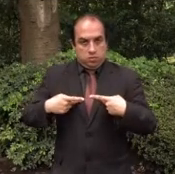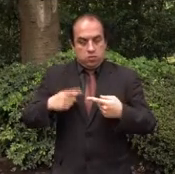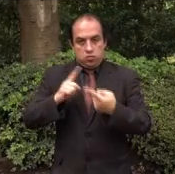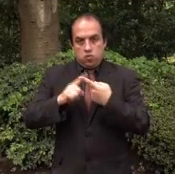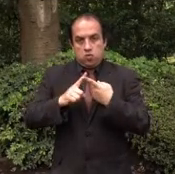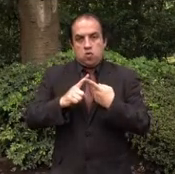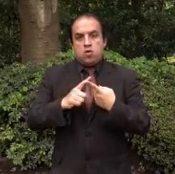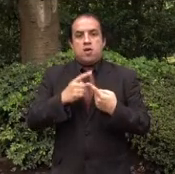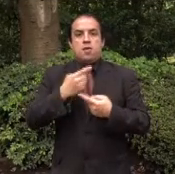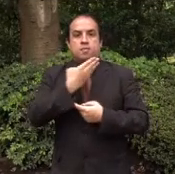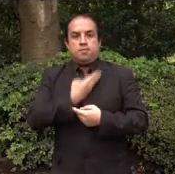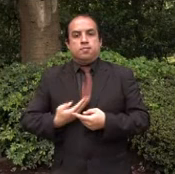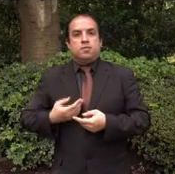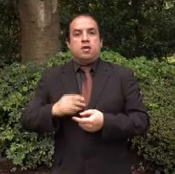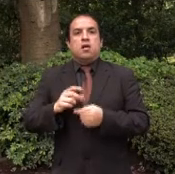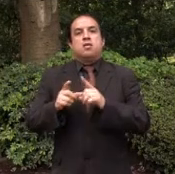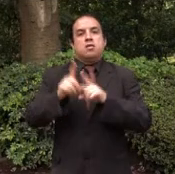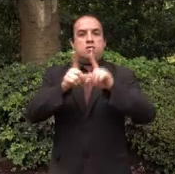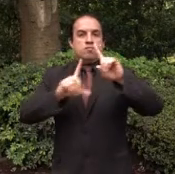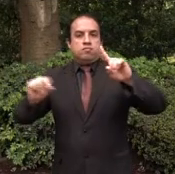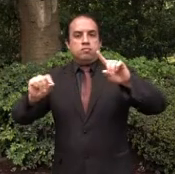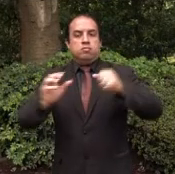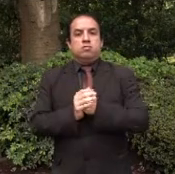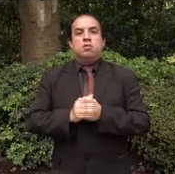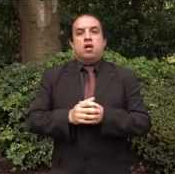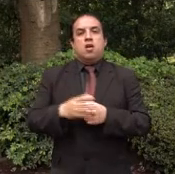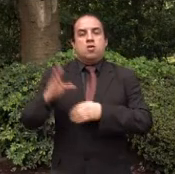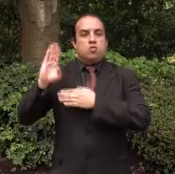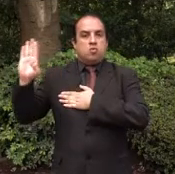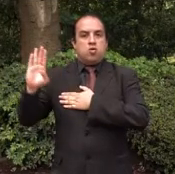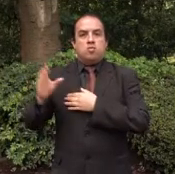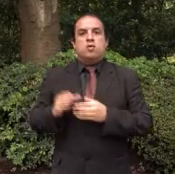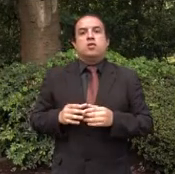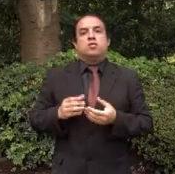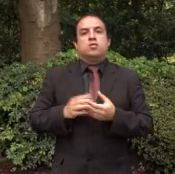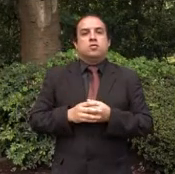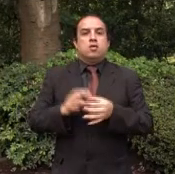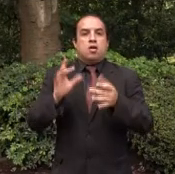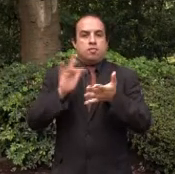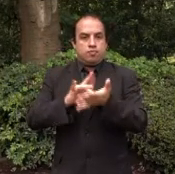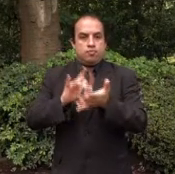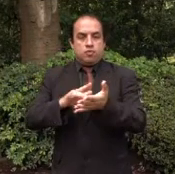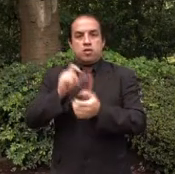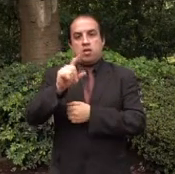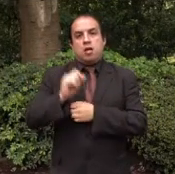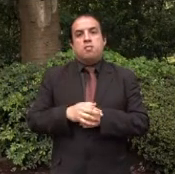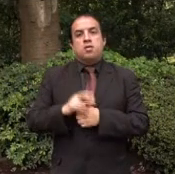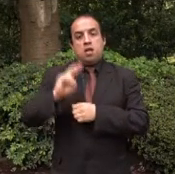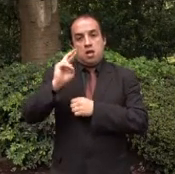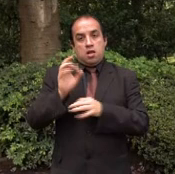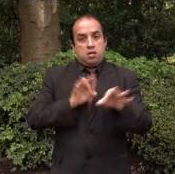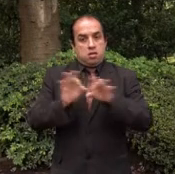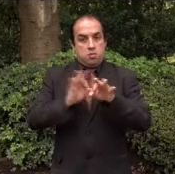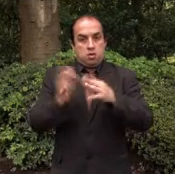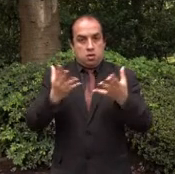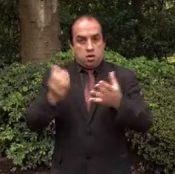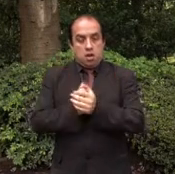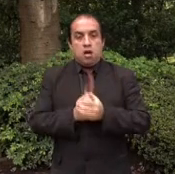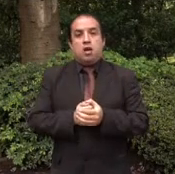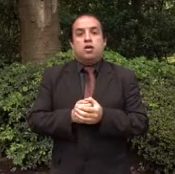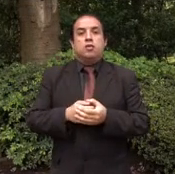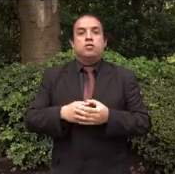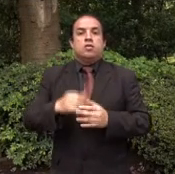República, el compromiso, la colaboración, el conocimiento y el liderazgo de la jefa de gobierno de la Ciudad de México, Claudia Sheinbaum